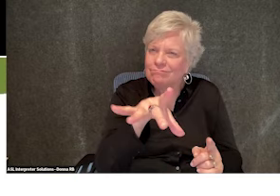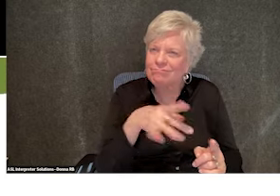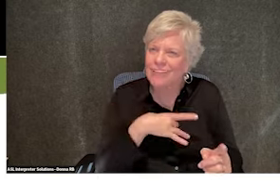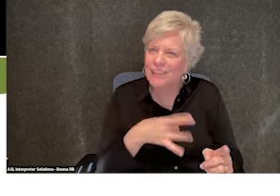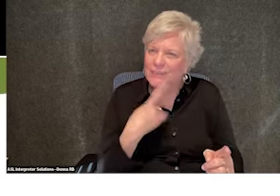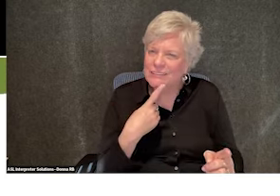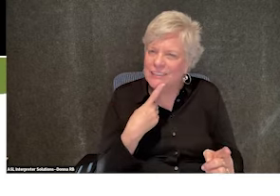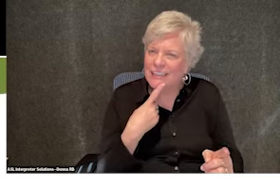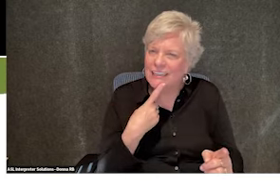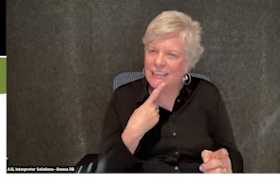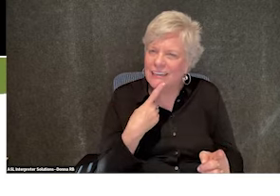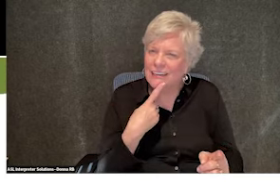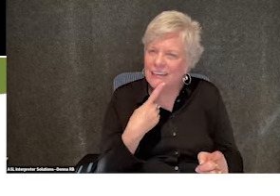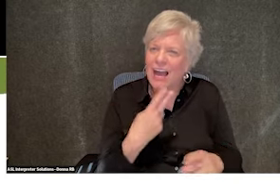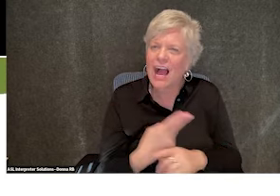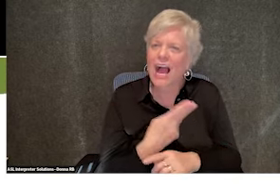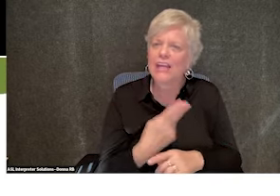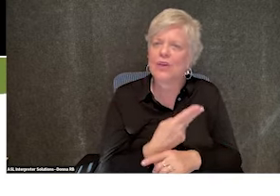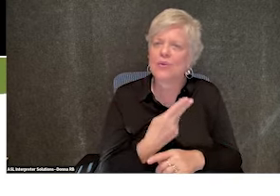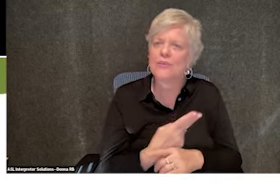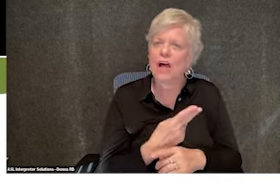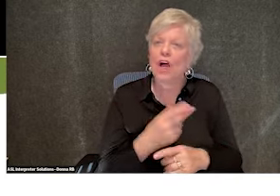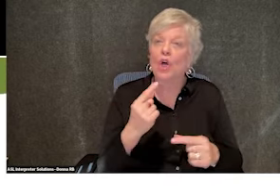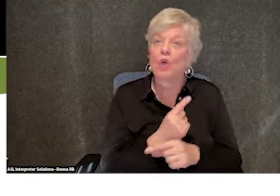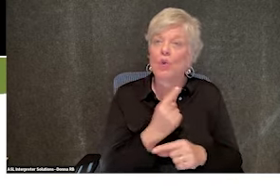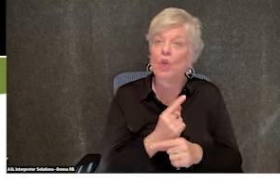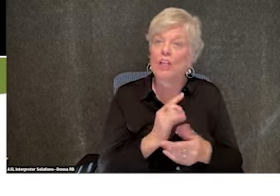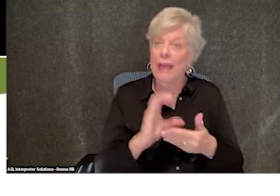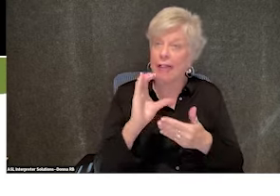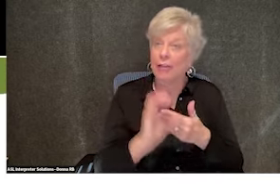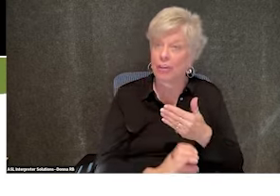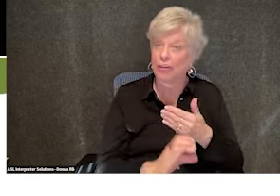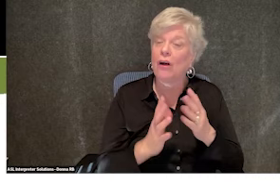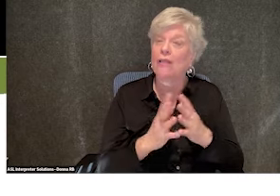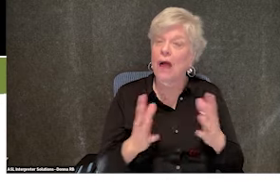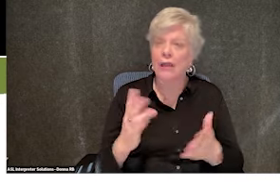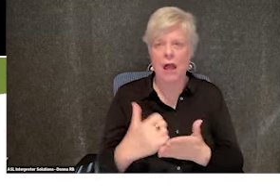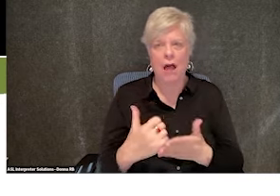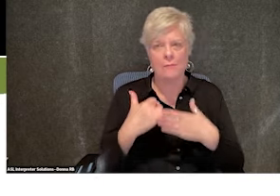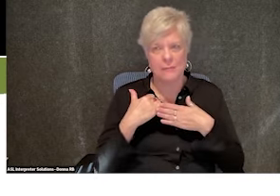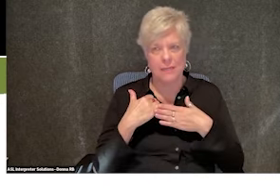muy atareado, tengo muchas reuniones, me acuerda. Si tengo